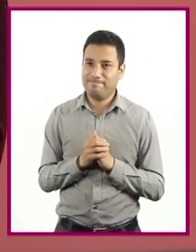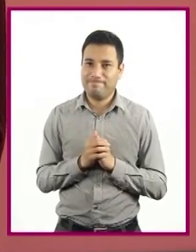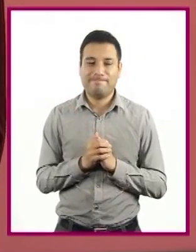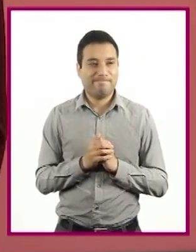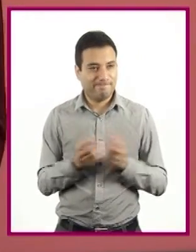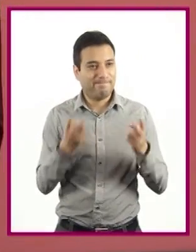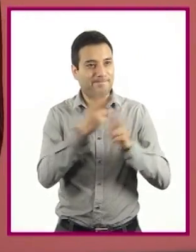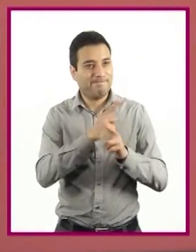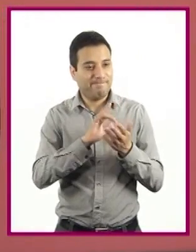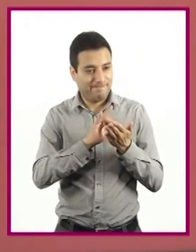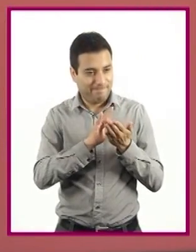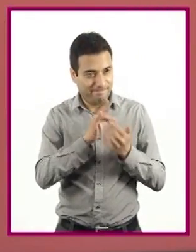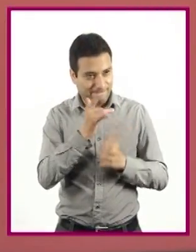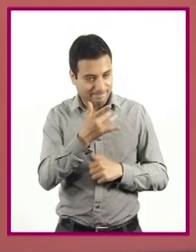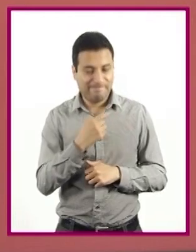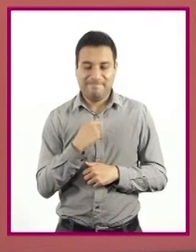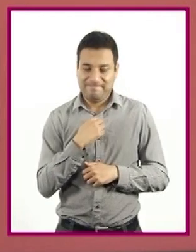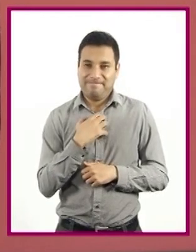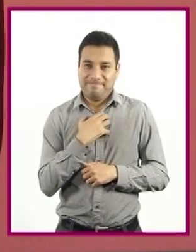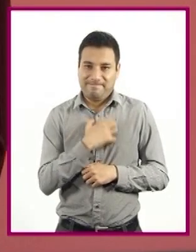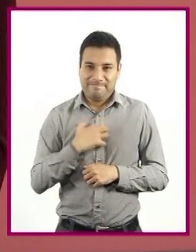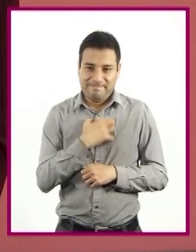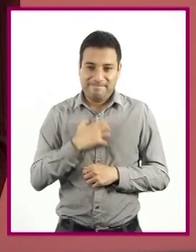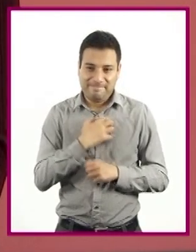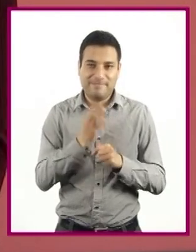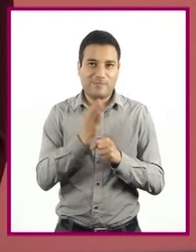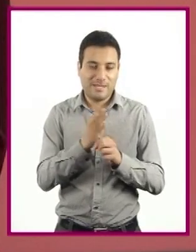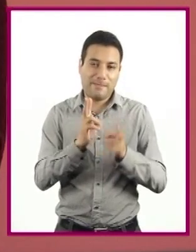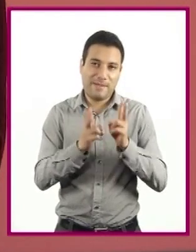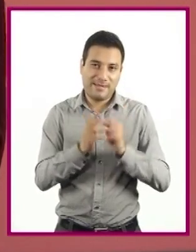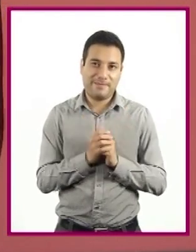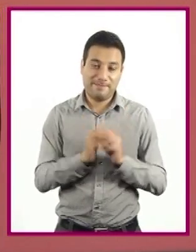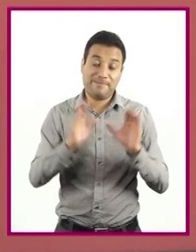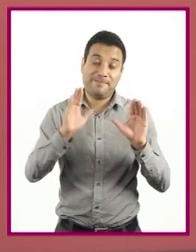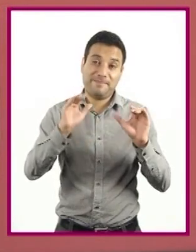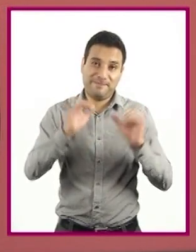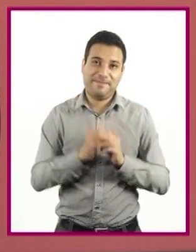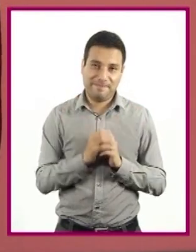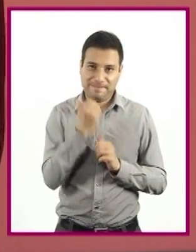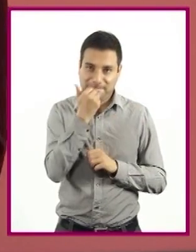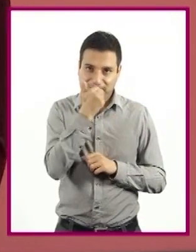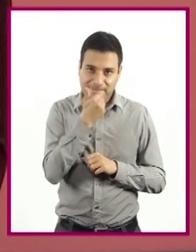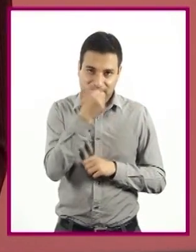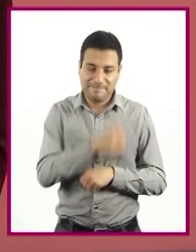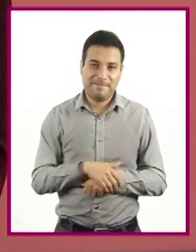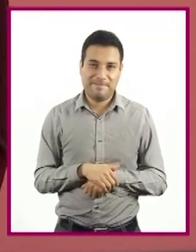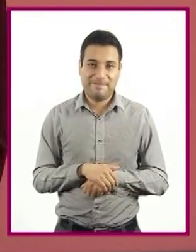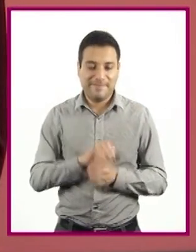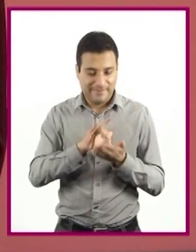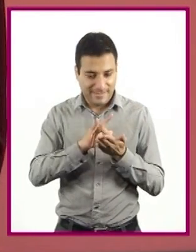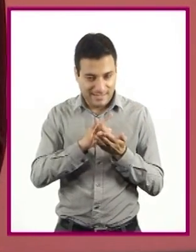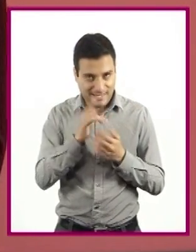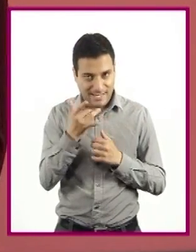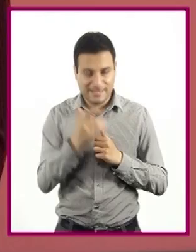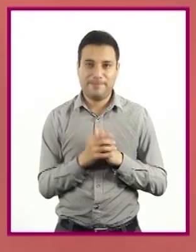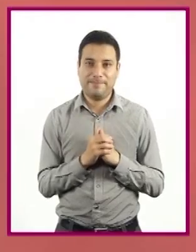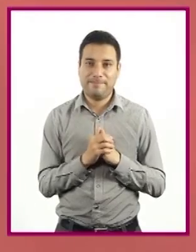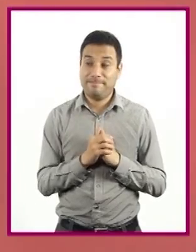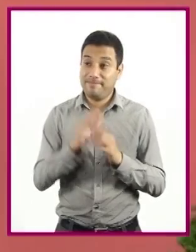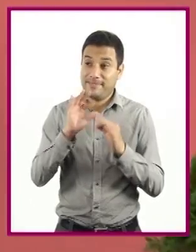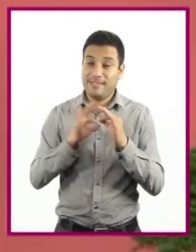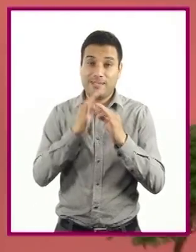Al contrario, estuve muy a gusto conversando con ustedes. Me despido de las alumnas y alumnos. Muchas gracias.